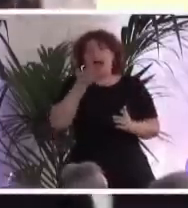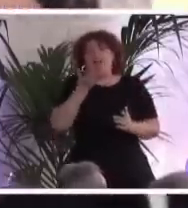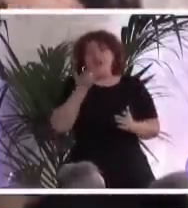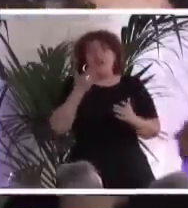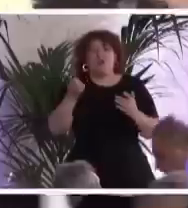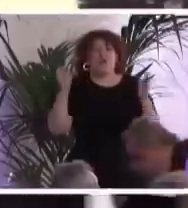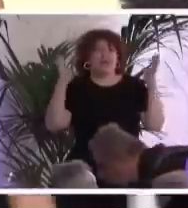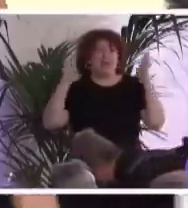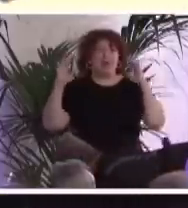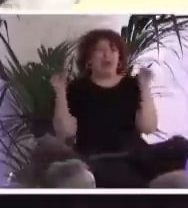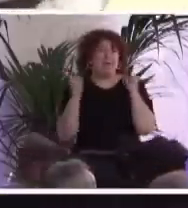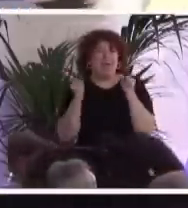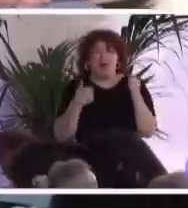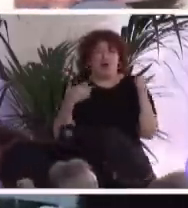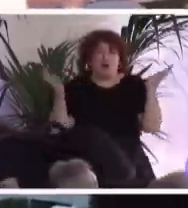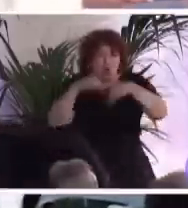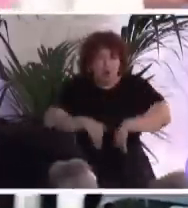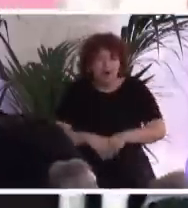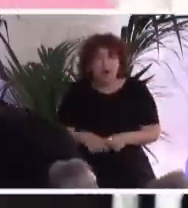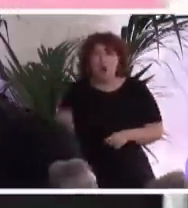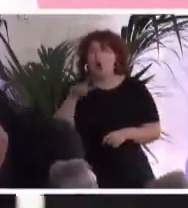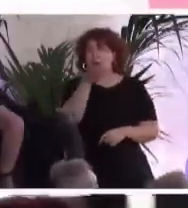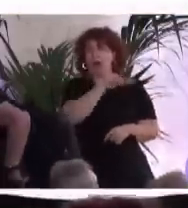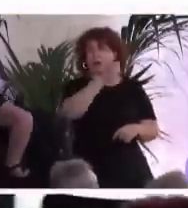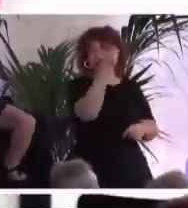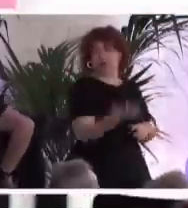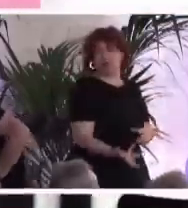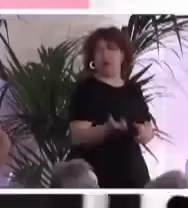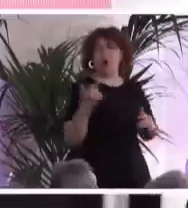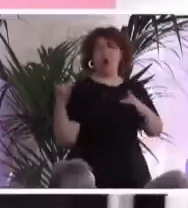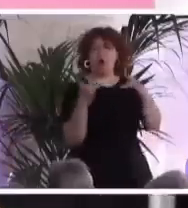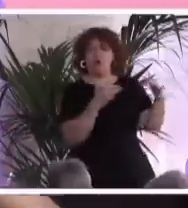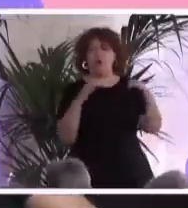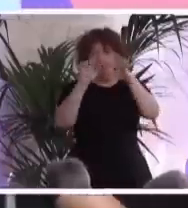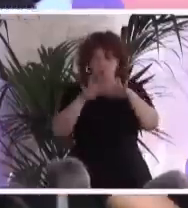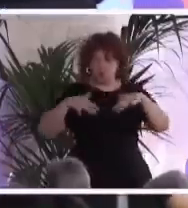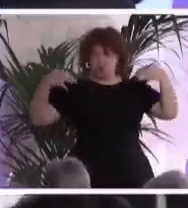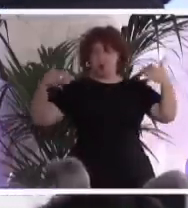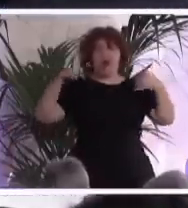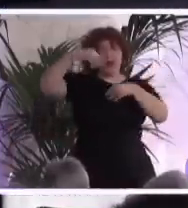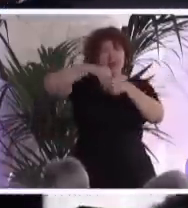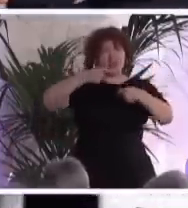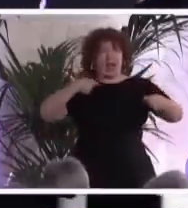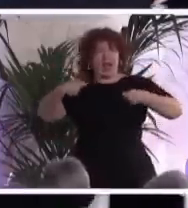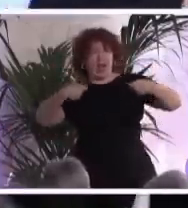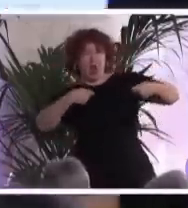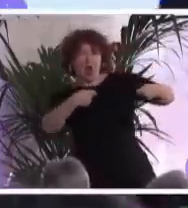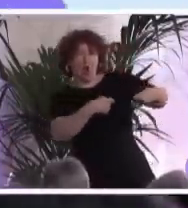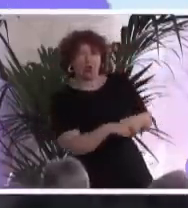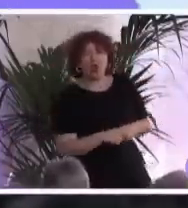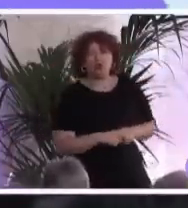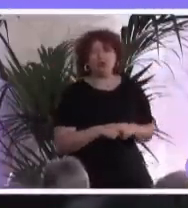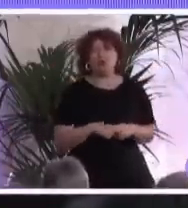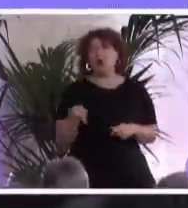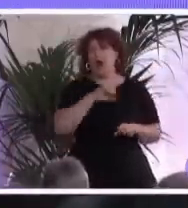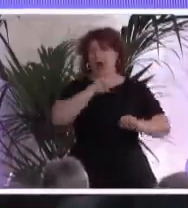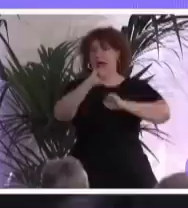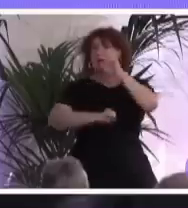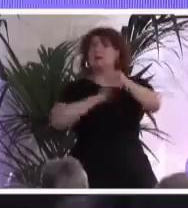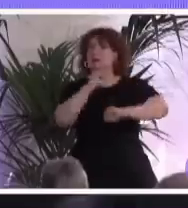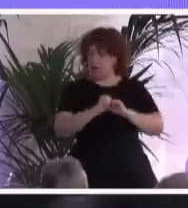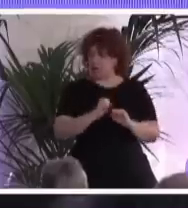barrios con mucho dinero habría un campo de fútbol con un palco en el que se hacen negocios habría asesinatos